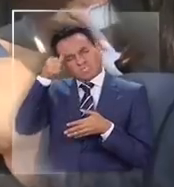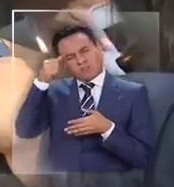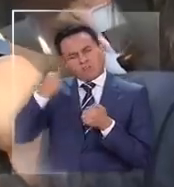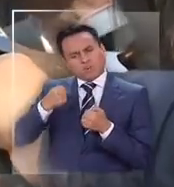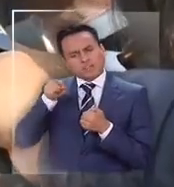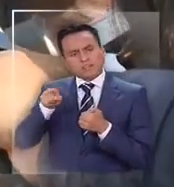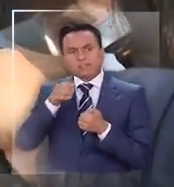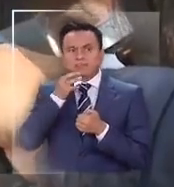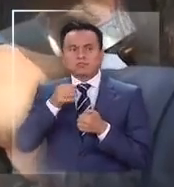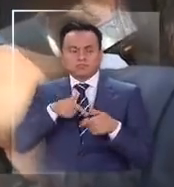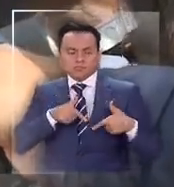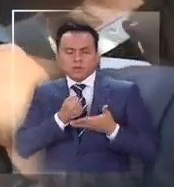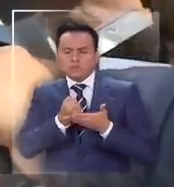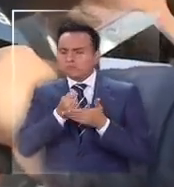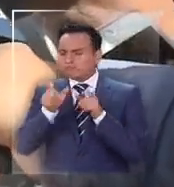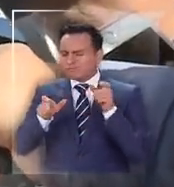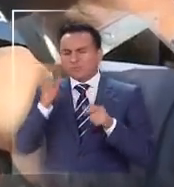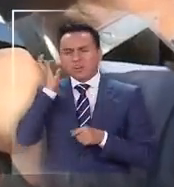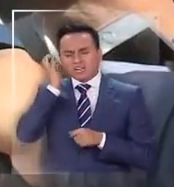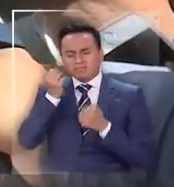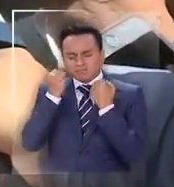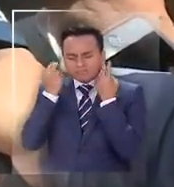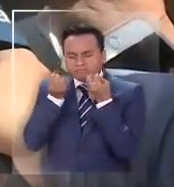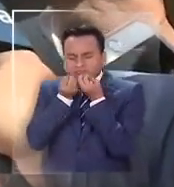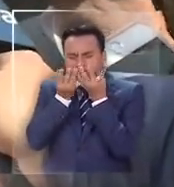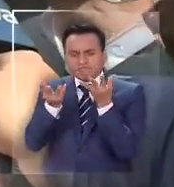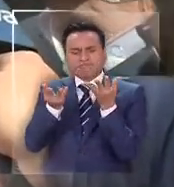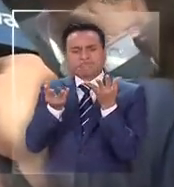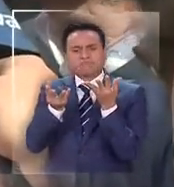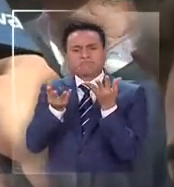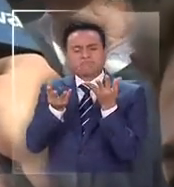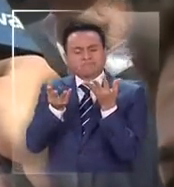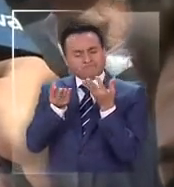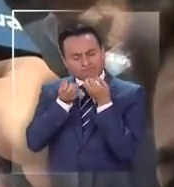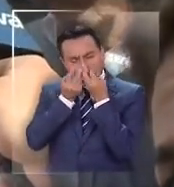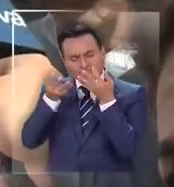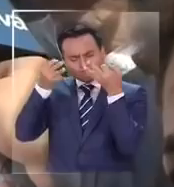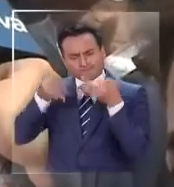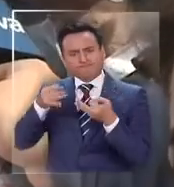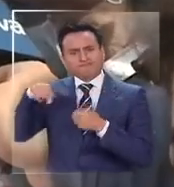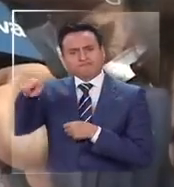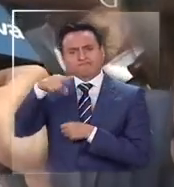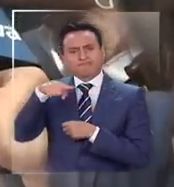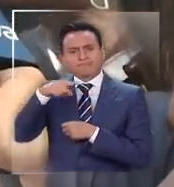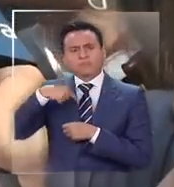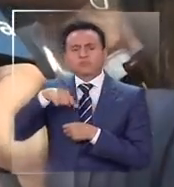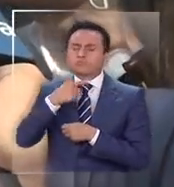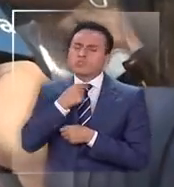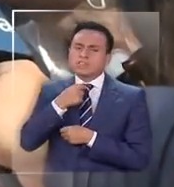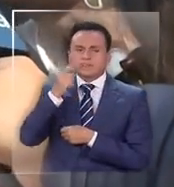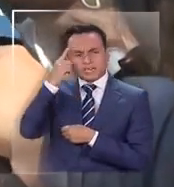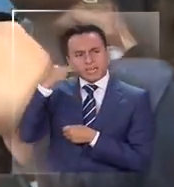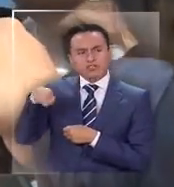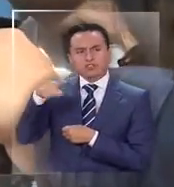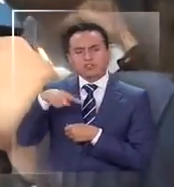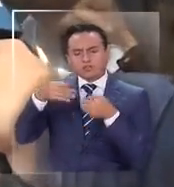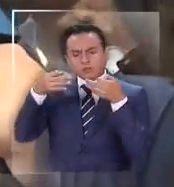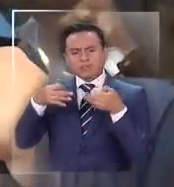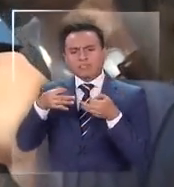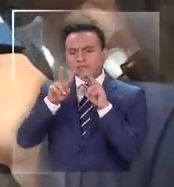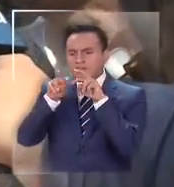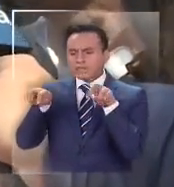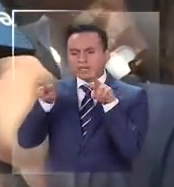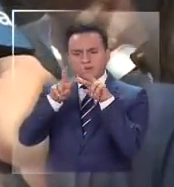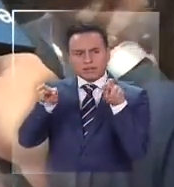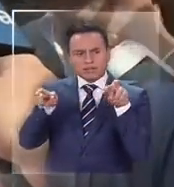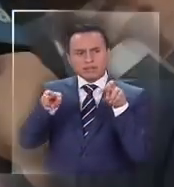posible. Solidarizamos con las mujeres que decidieron romper el silencio. Y nos gustaría que fueran formalmente